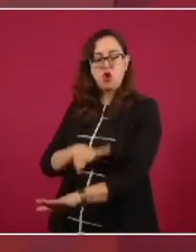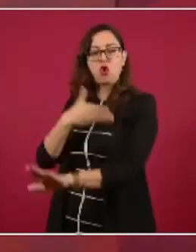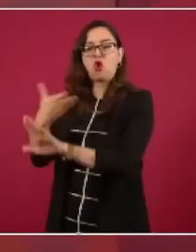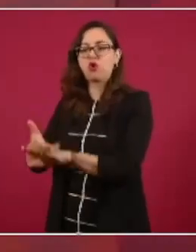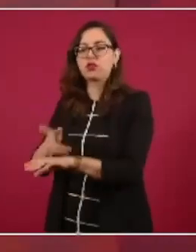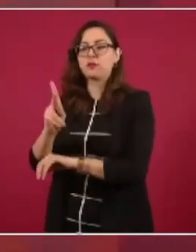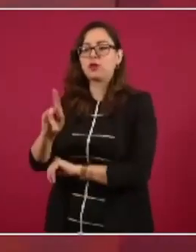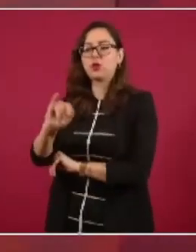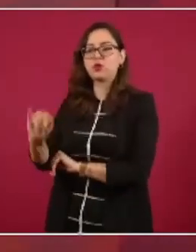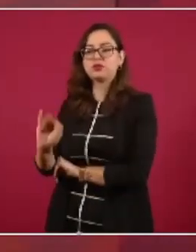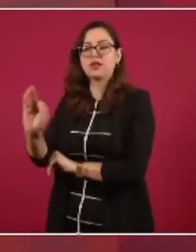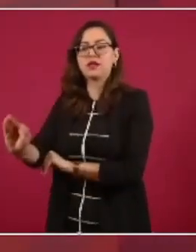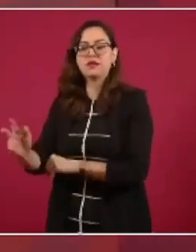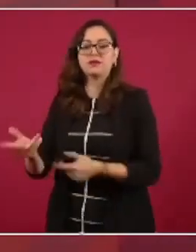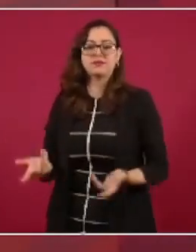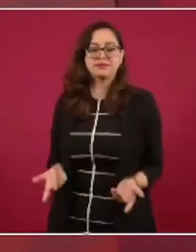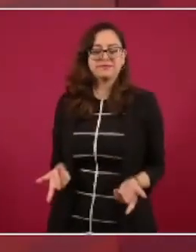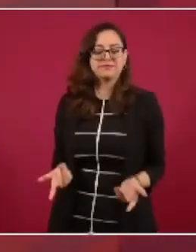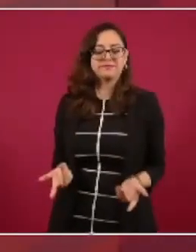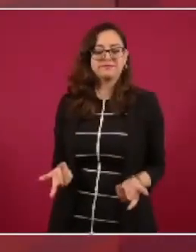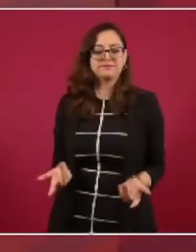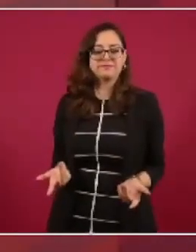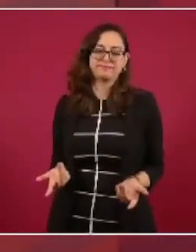No lo hicieron cuando Zedillo, porque